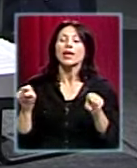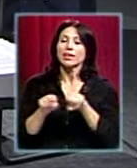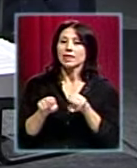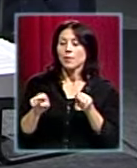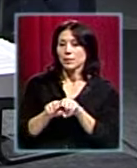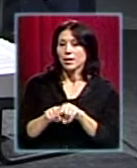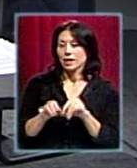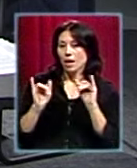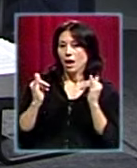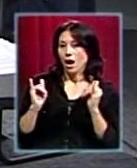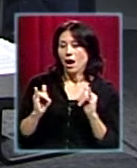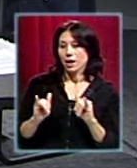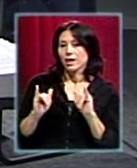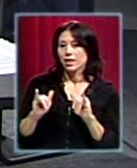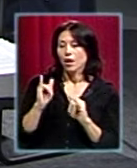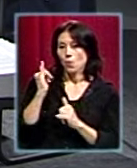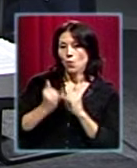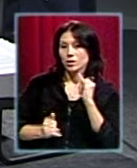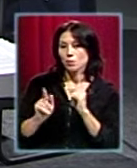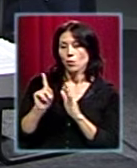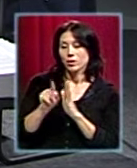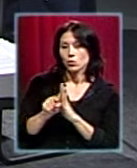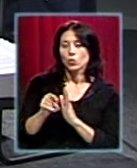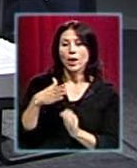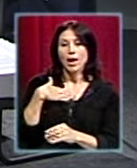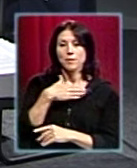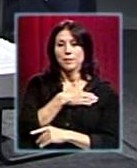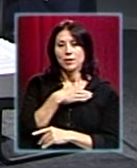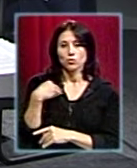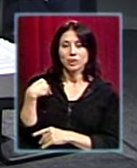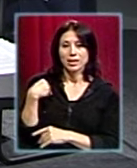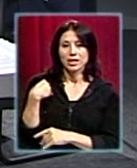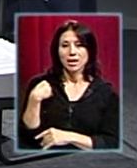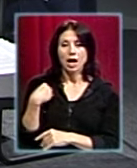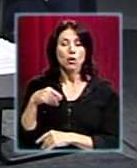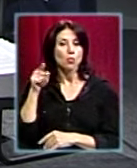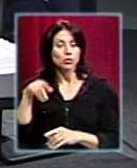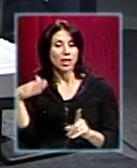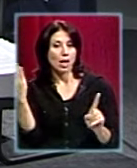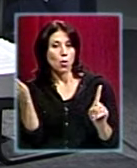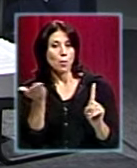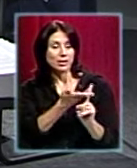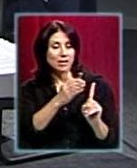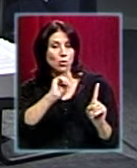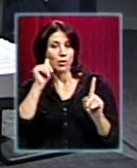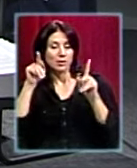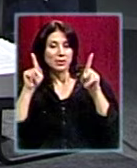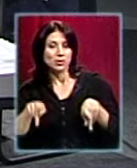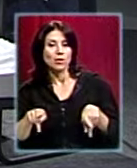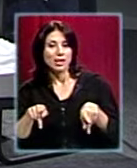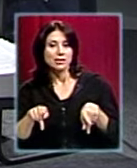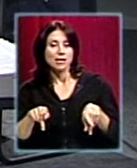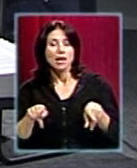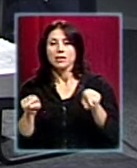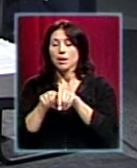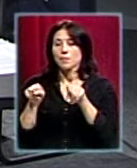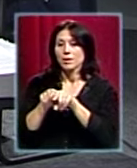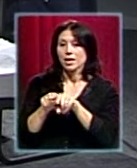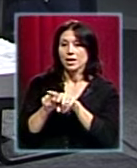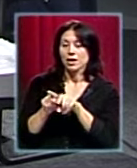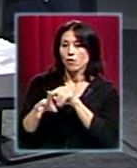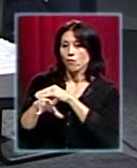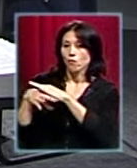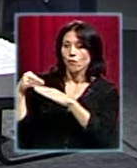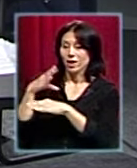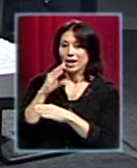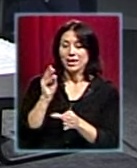nos queda, me gustaría, así como ha convencido gente fuera, me parece que ha convencido gente dentro del sector privado del